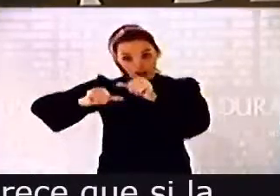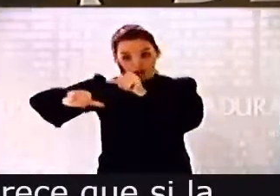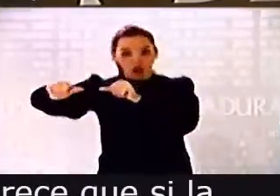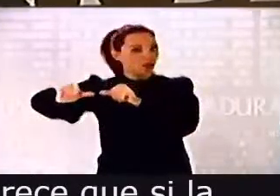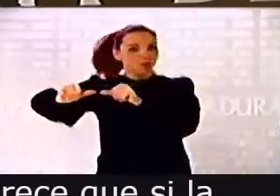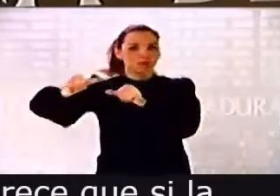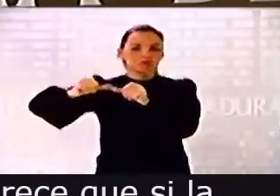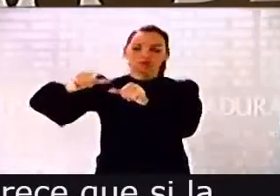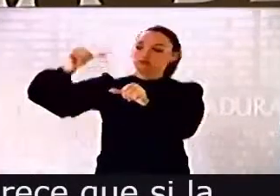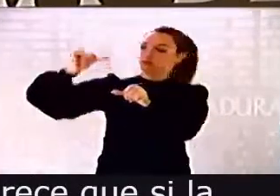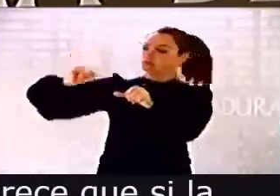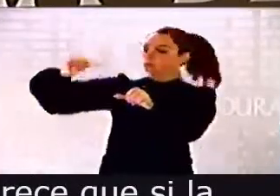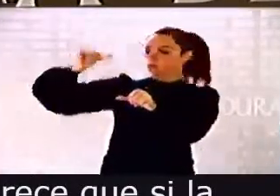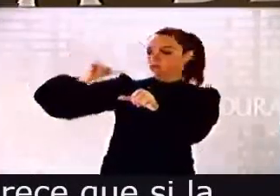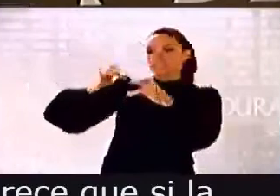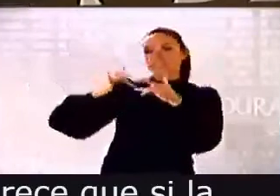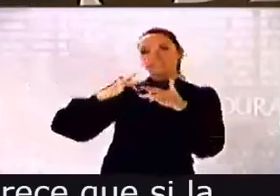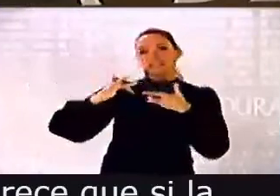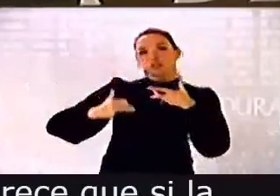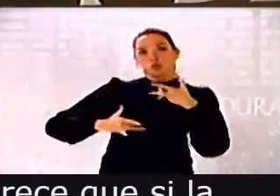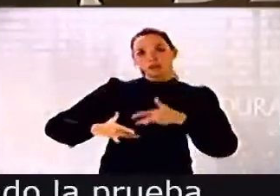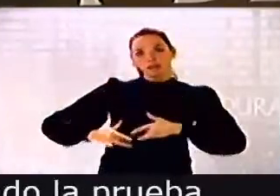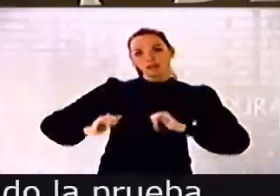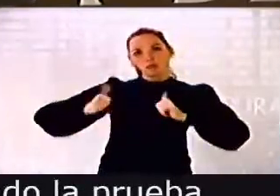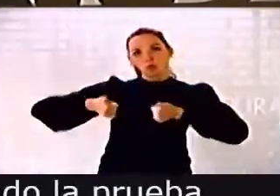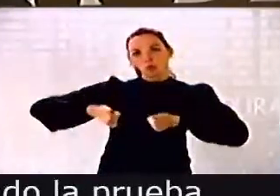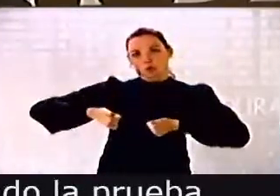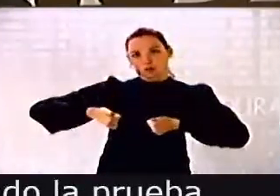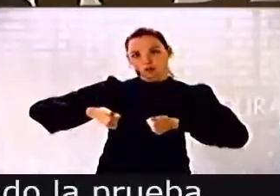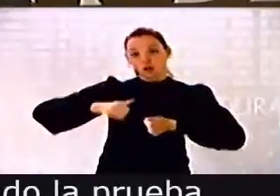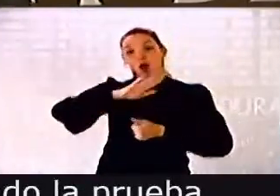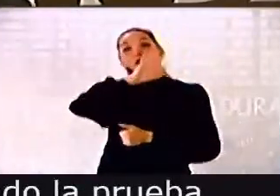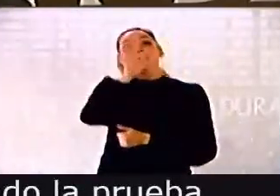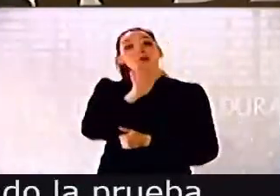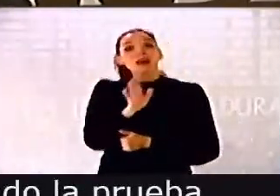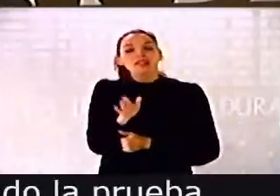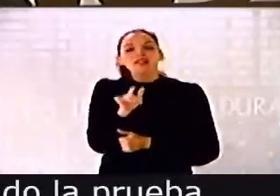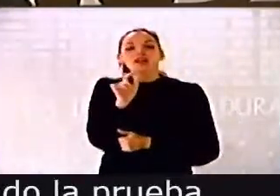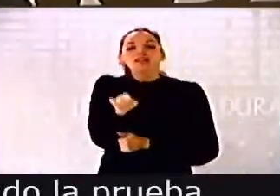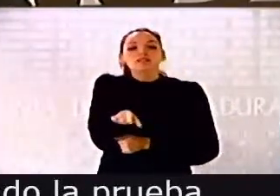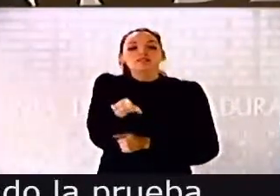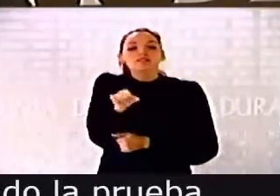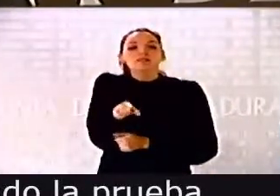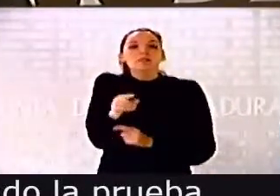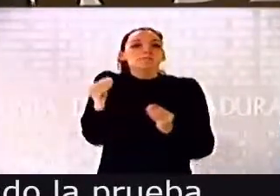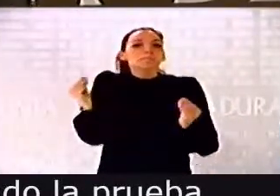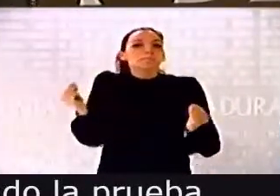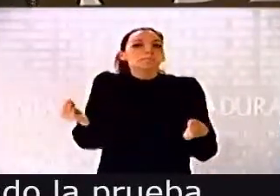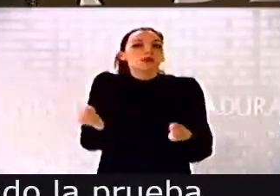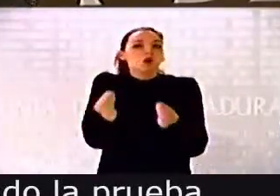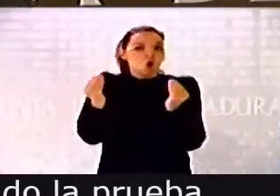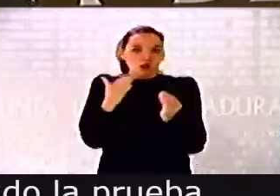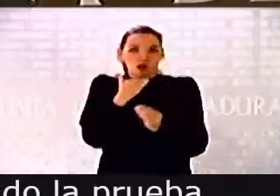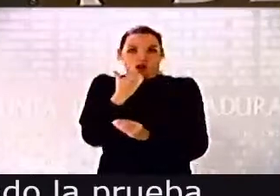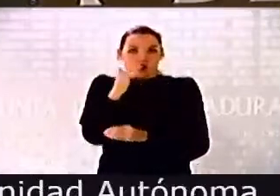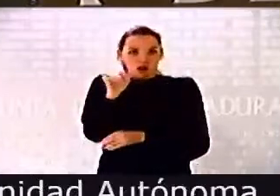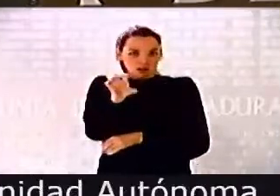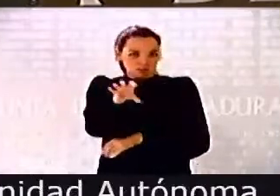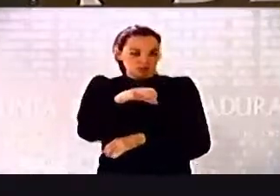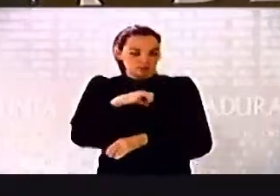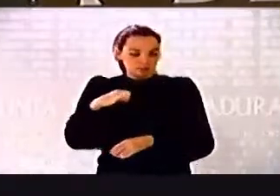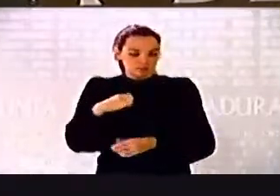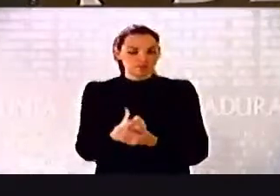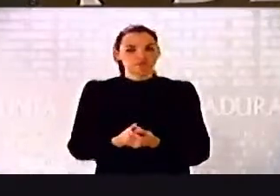síntomas, parece que la tendencia comienza a ser positiva para la Comunidad Autónoma de Extremadura. Esto, sin duda ninguna,